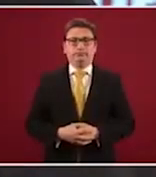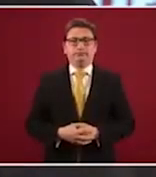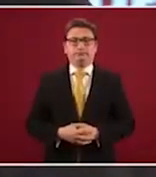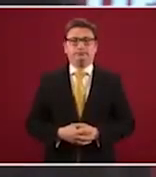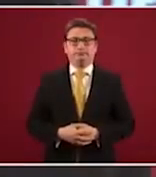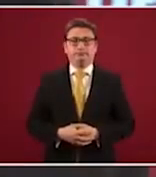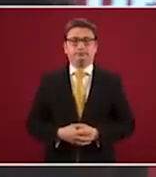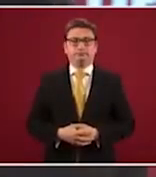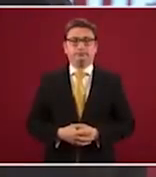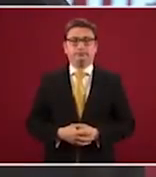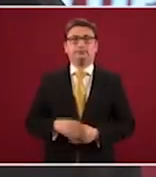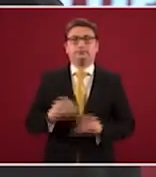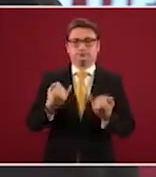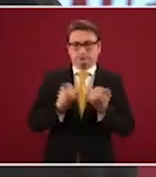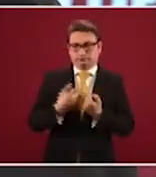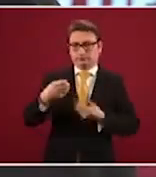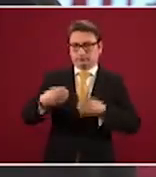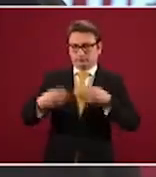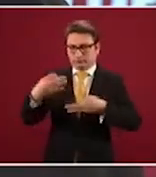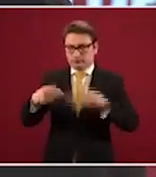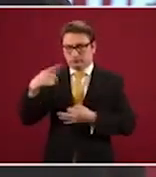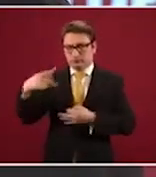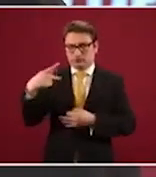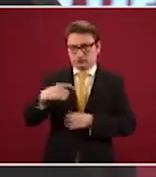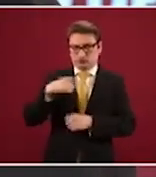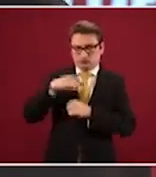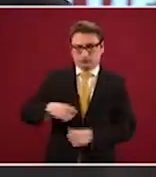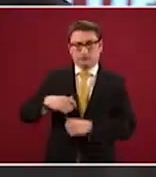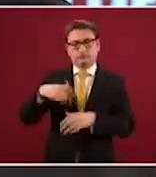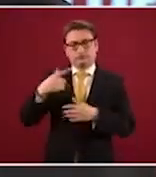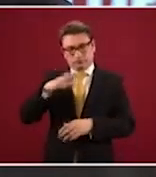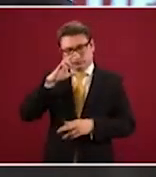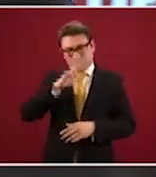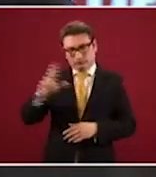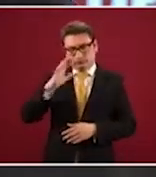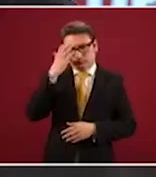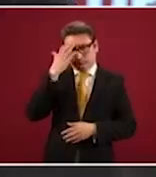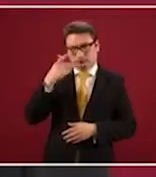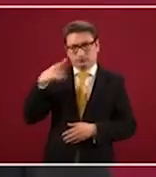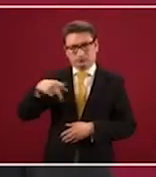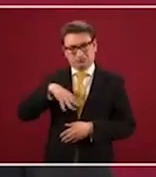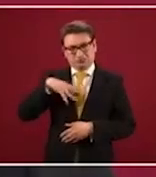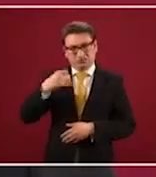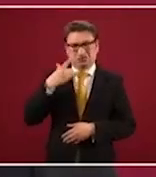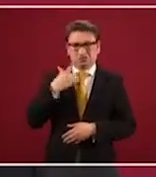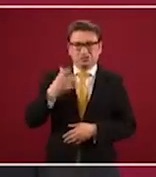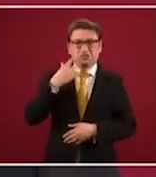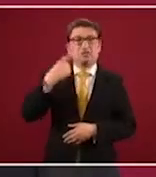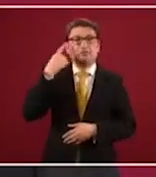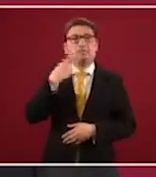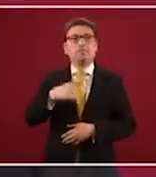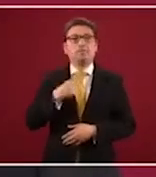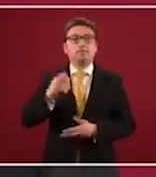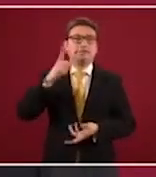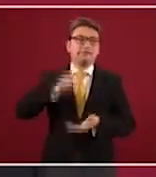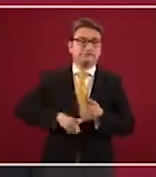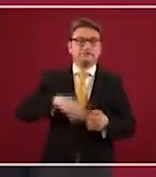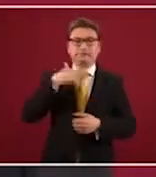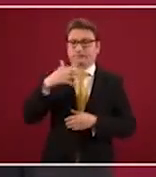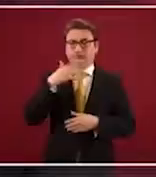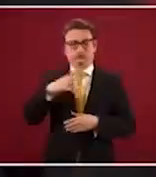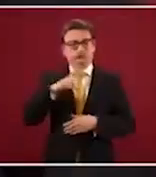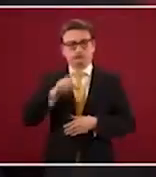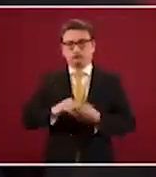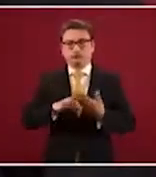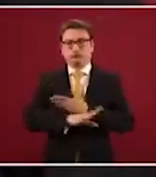reconocerle al Poder Judicial el esfuerzo que está haciendo para no permitir la corrupción